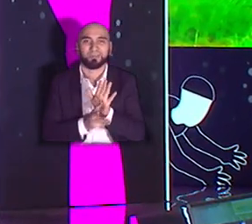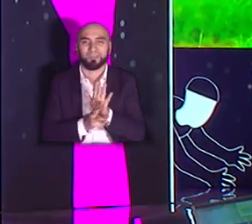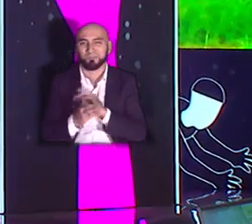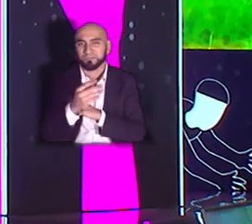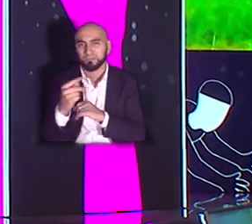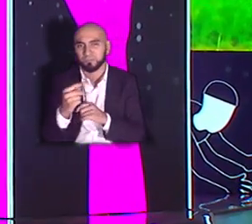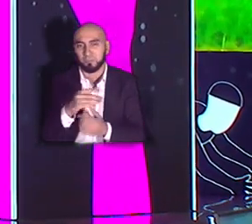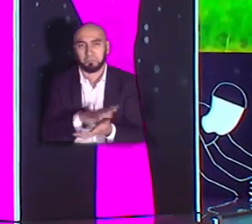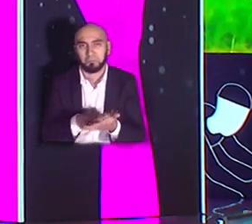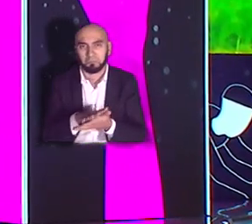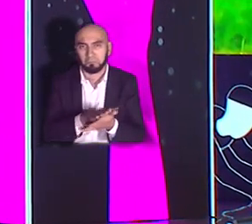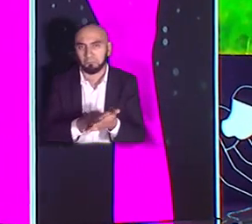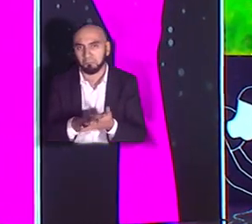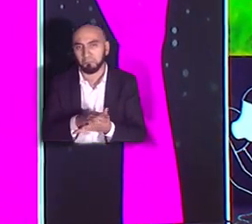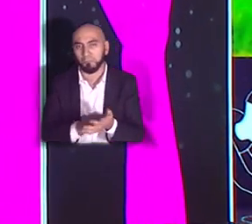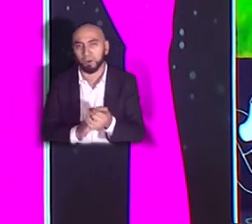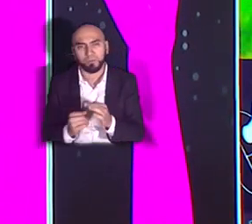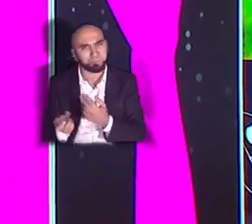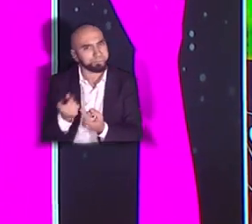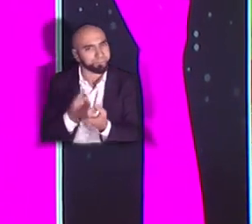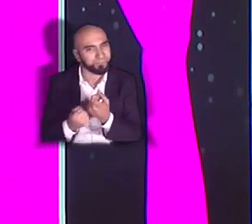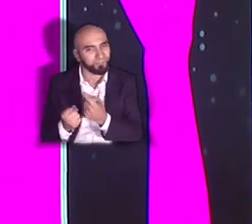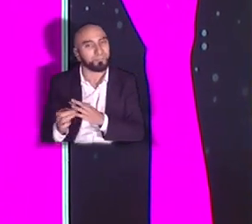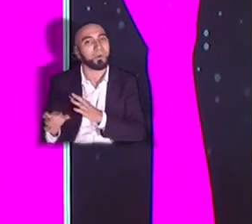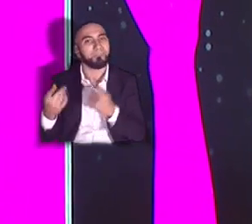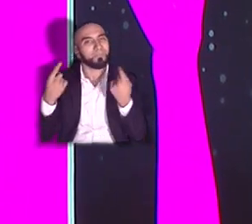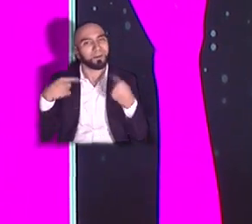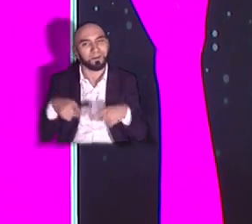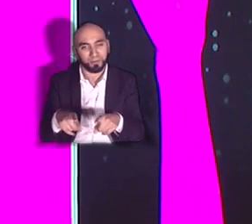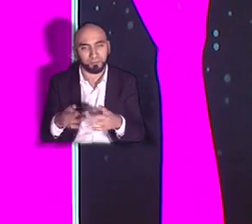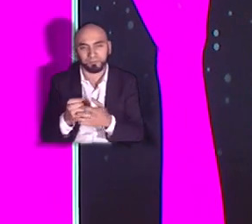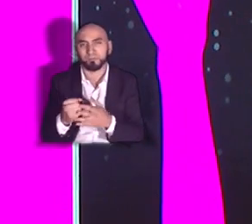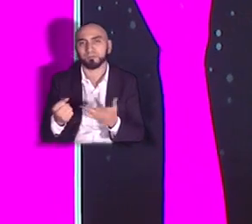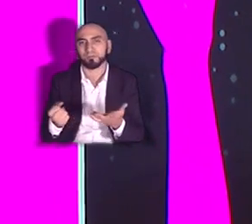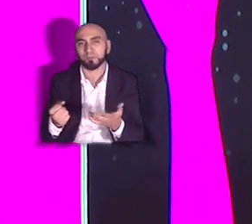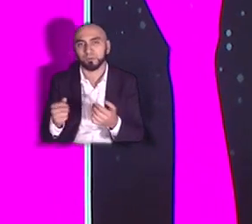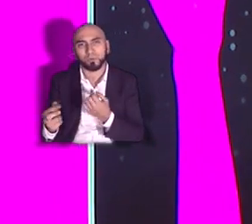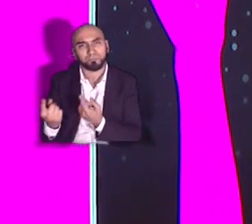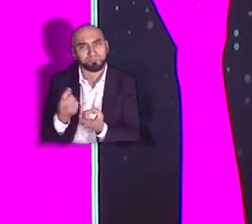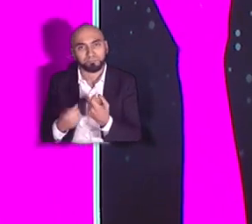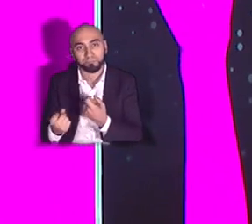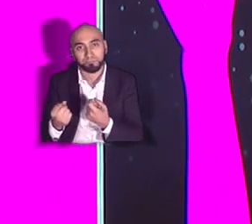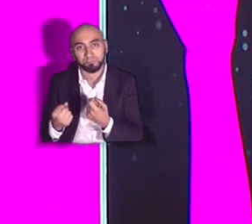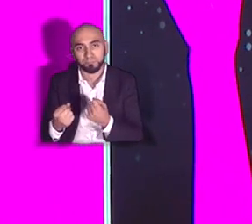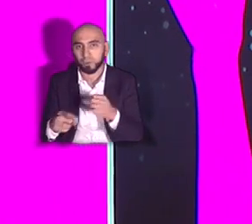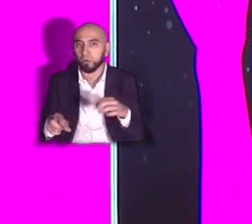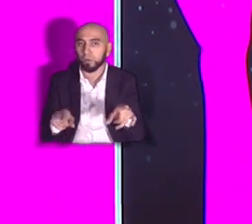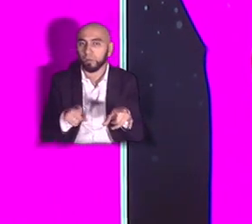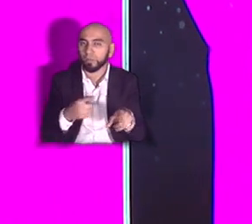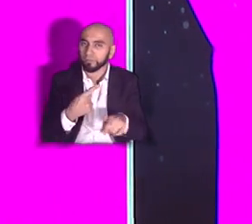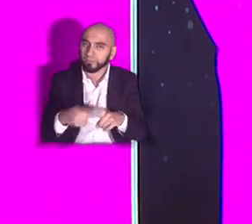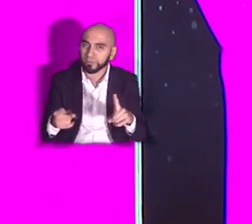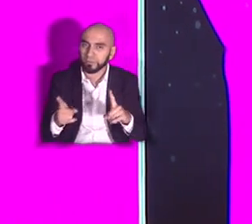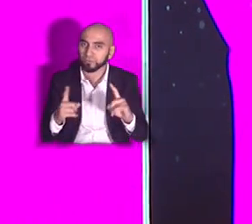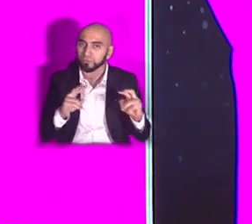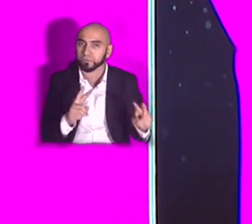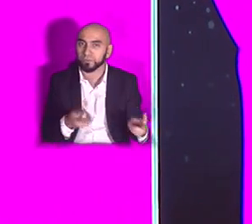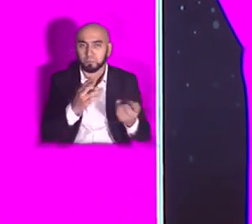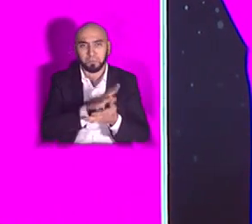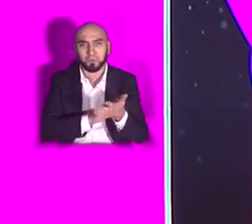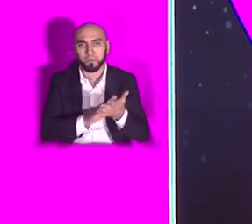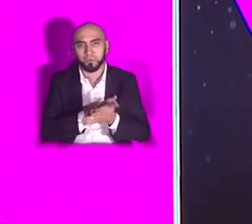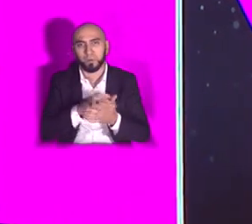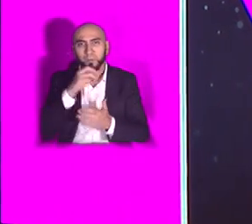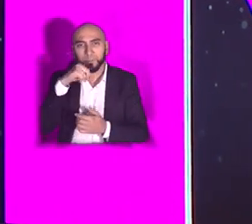para atraer una pareja empuja en la dirección opuesta hacia la presión para sobrevivir. Un pavo real es un